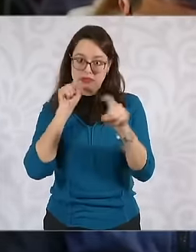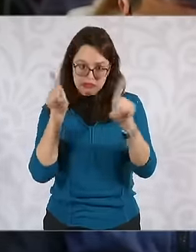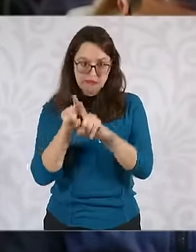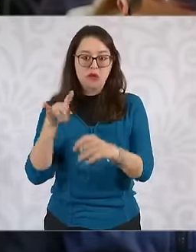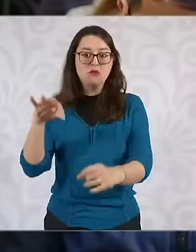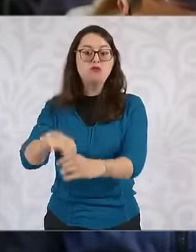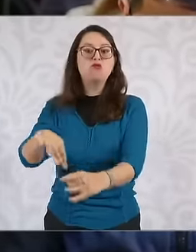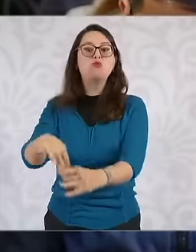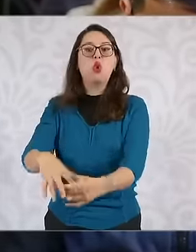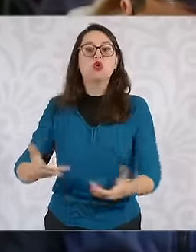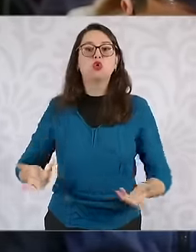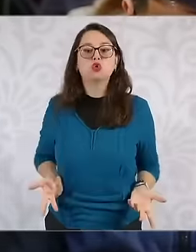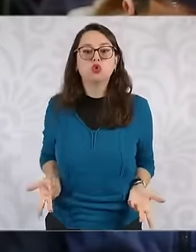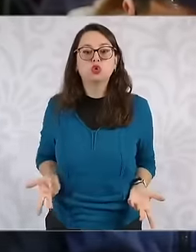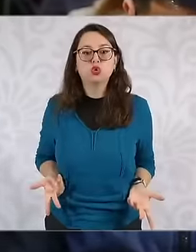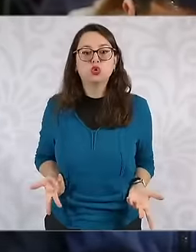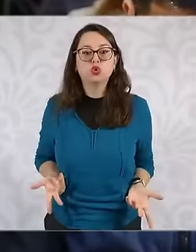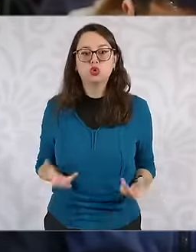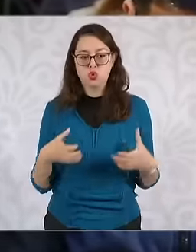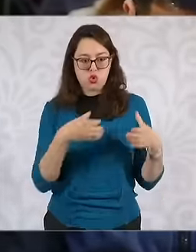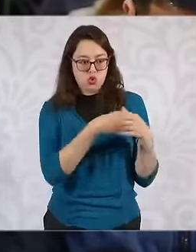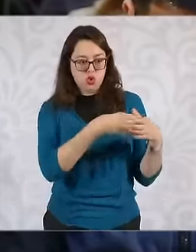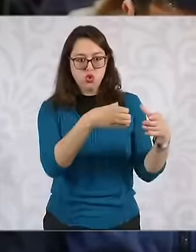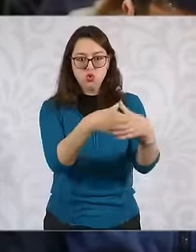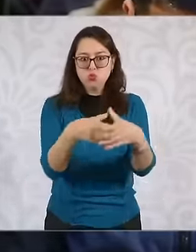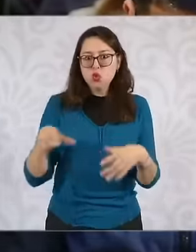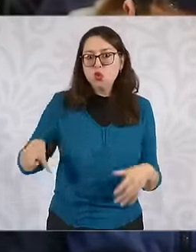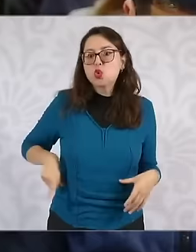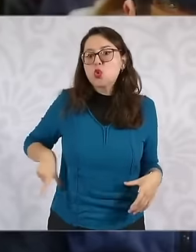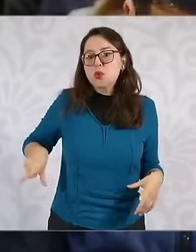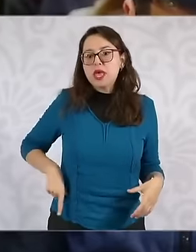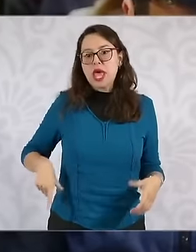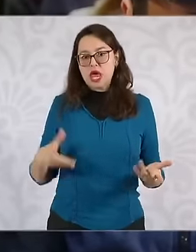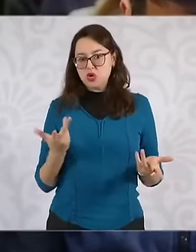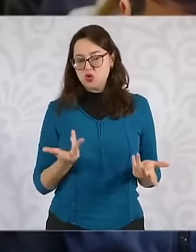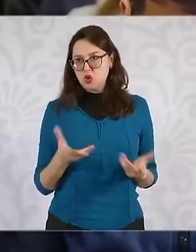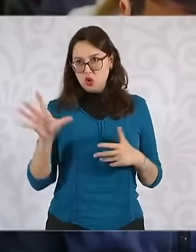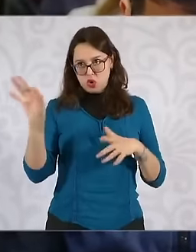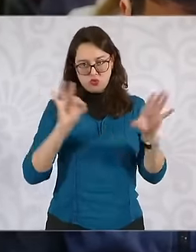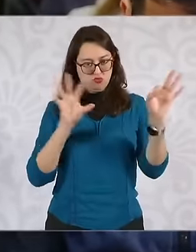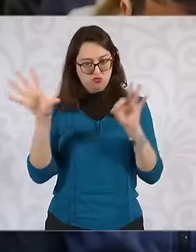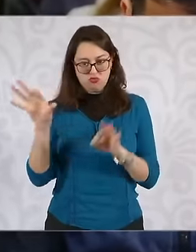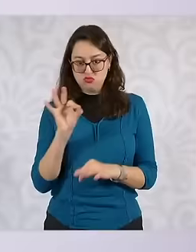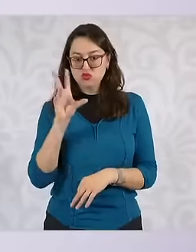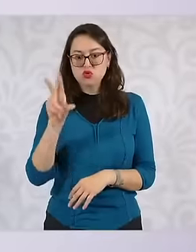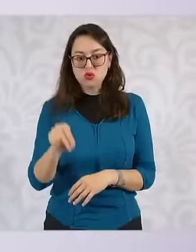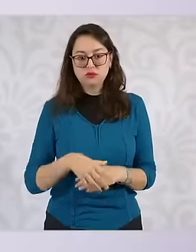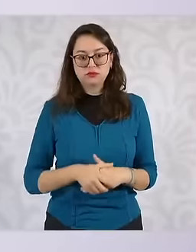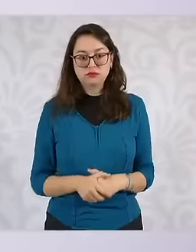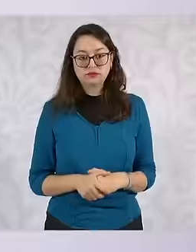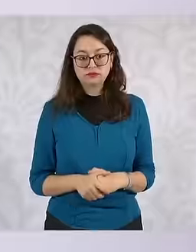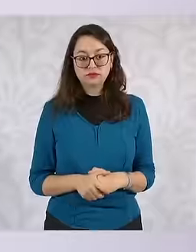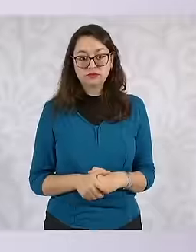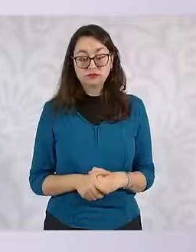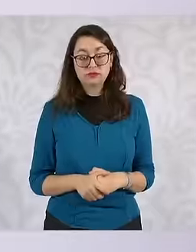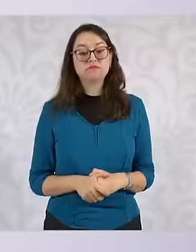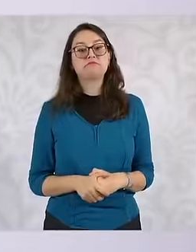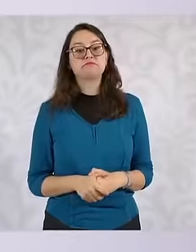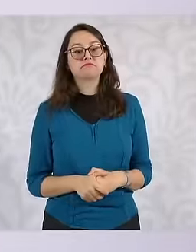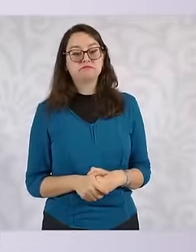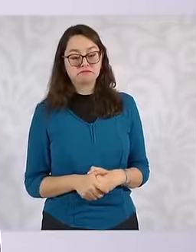dependa de grupos de interés o de gobiernos o de funcionarios públicos. Hemos hablado de que terminando